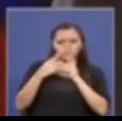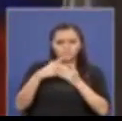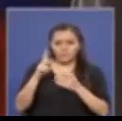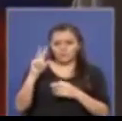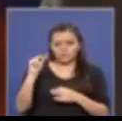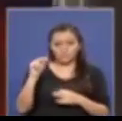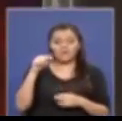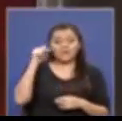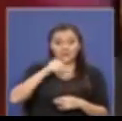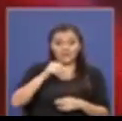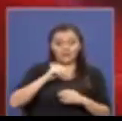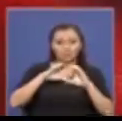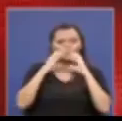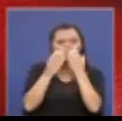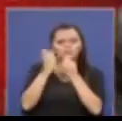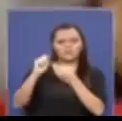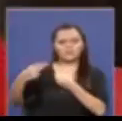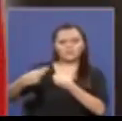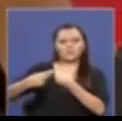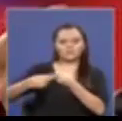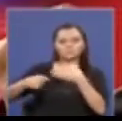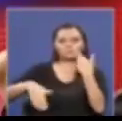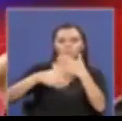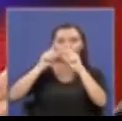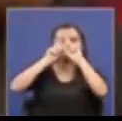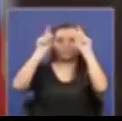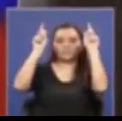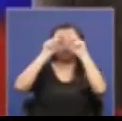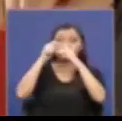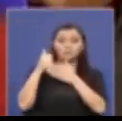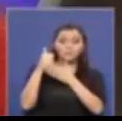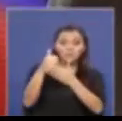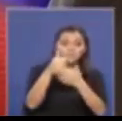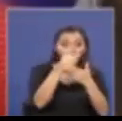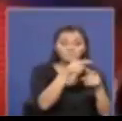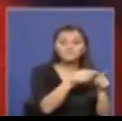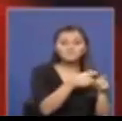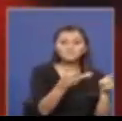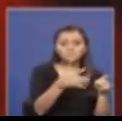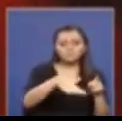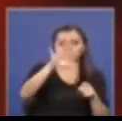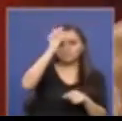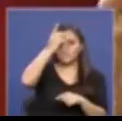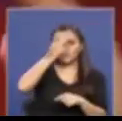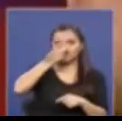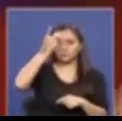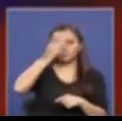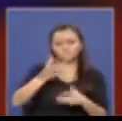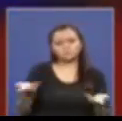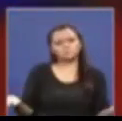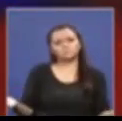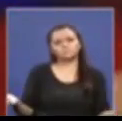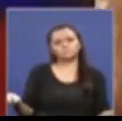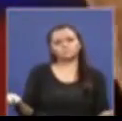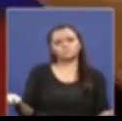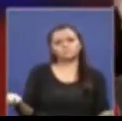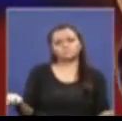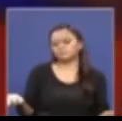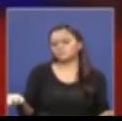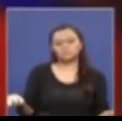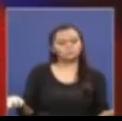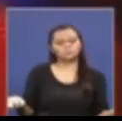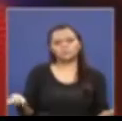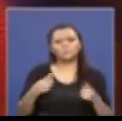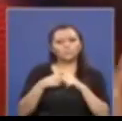que en ese comité deben participar los empresarios. Es decir, los beneficiarios deben ser parte de los que toman las decisiones. Absurdo, pero con